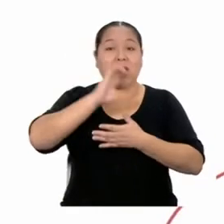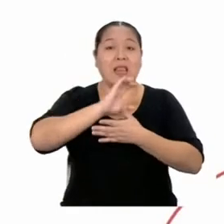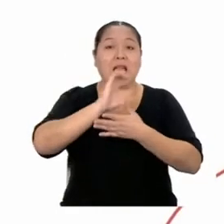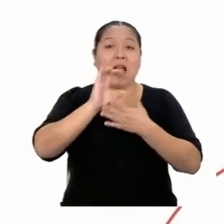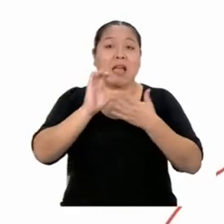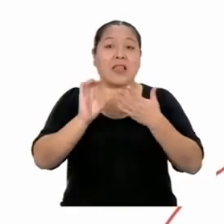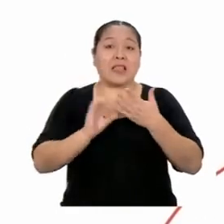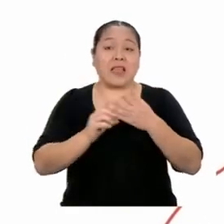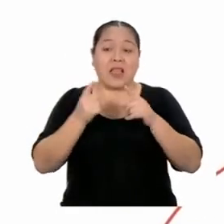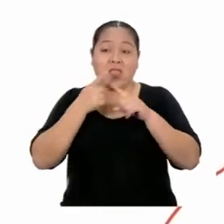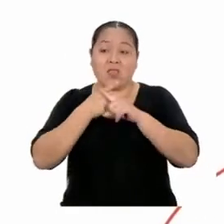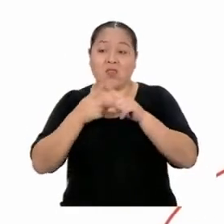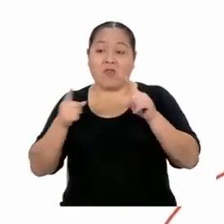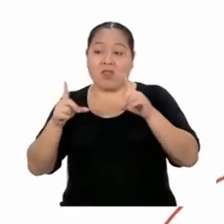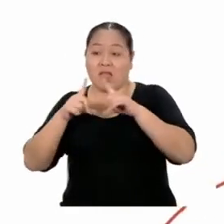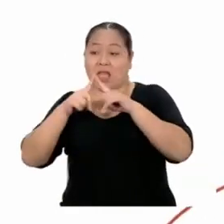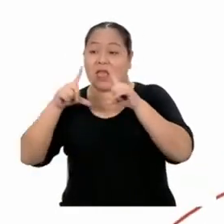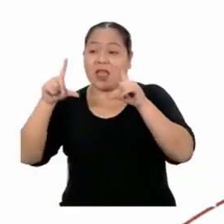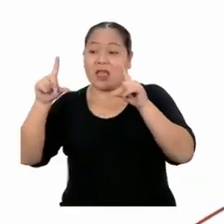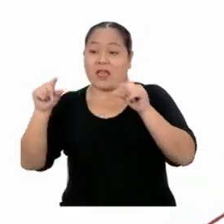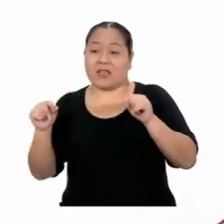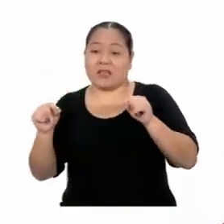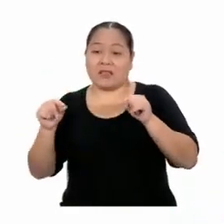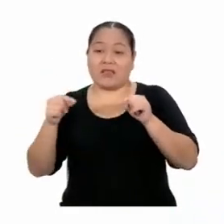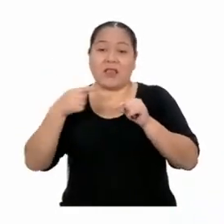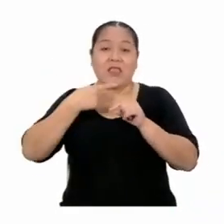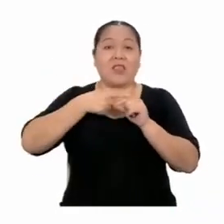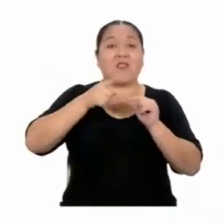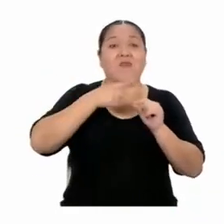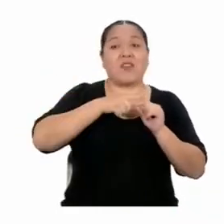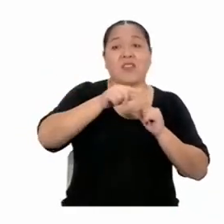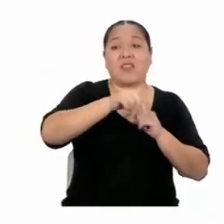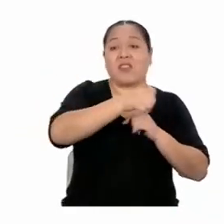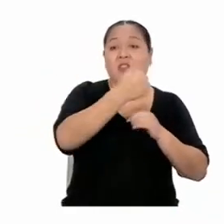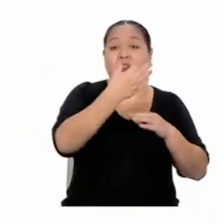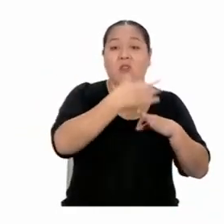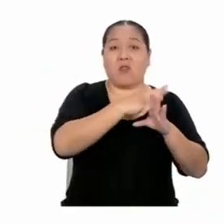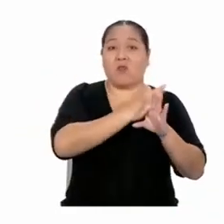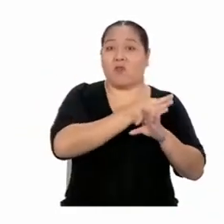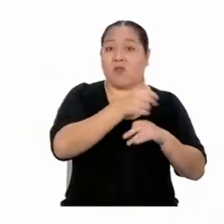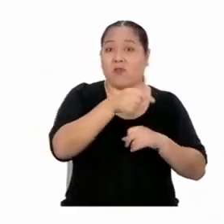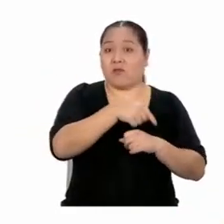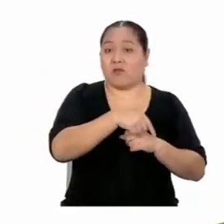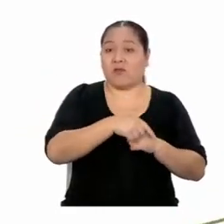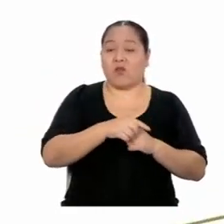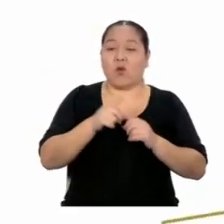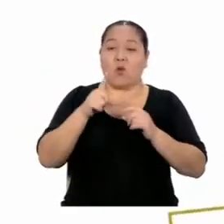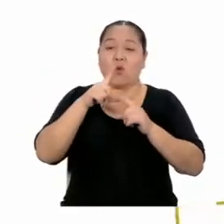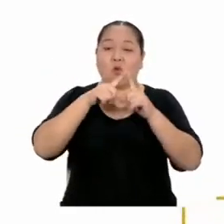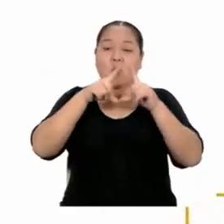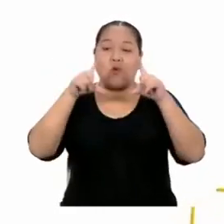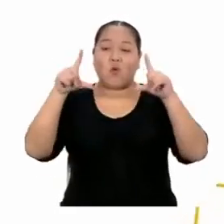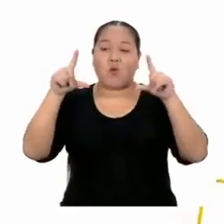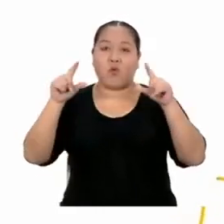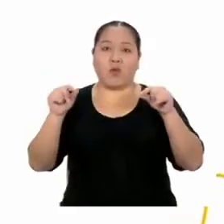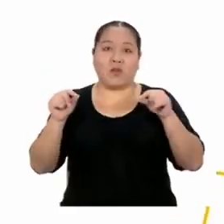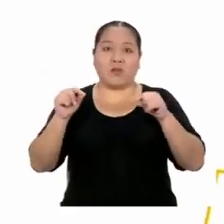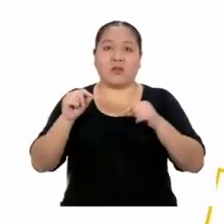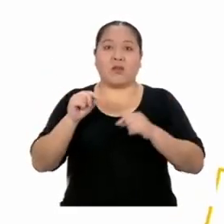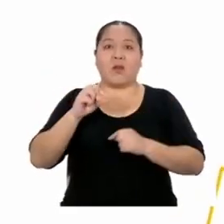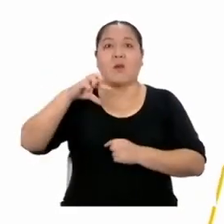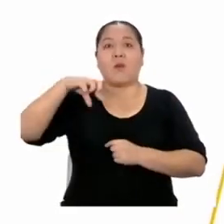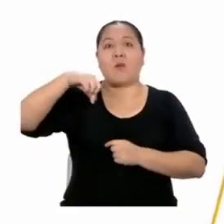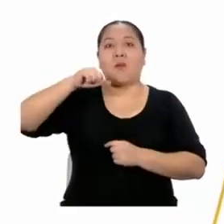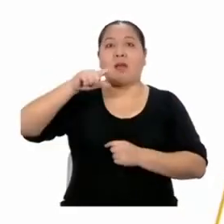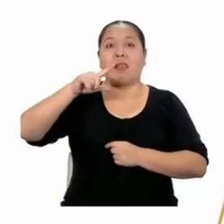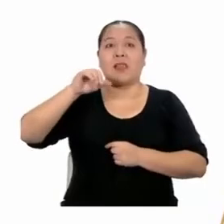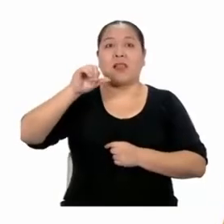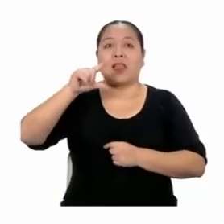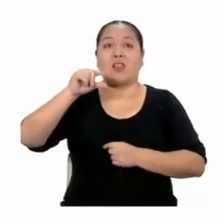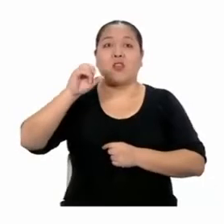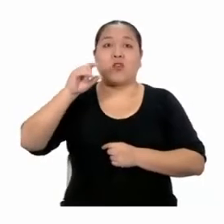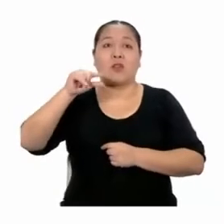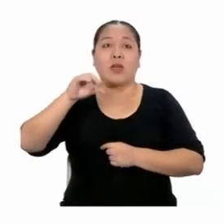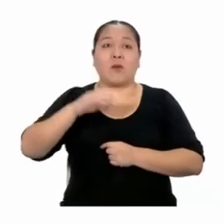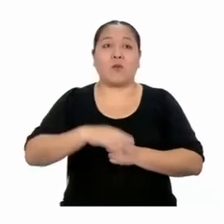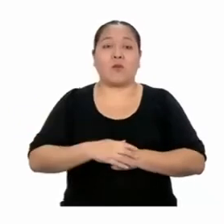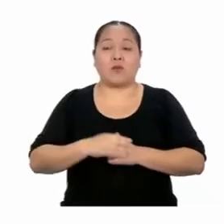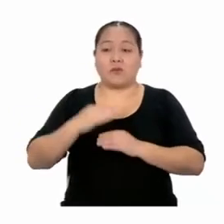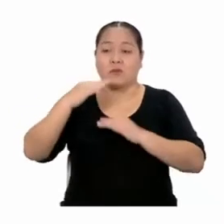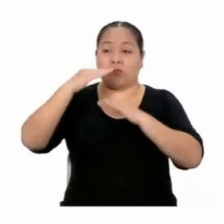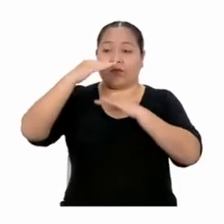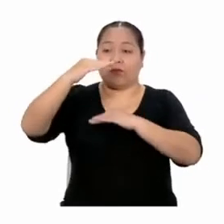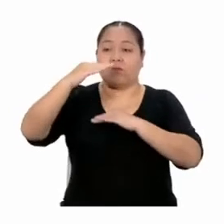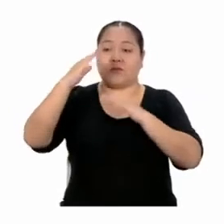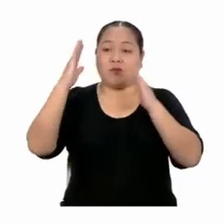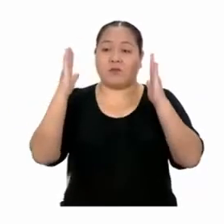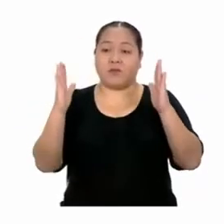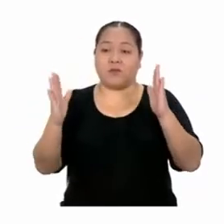que diferencian al rectángulo del resto de formas geométricas? Un rectángulo es un paralelogramo cuyos dos lados opuestos son